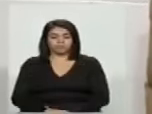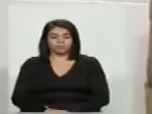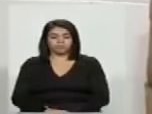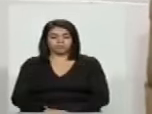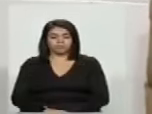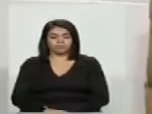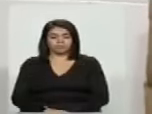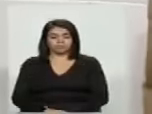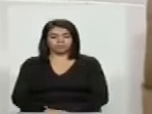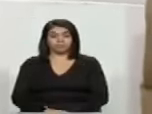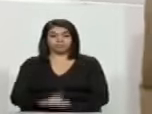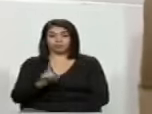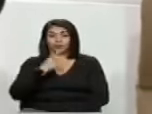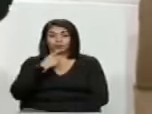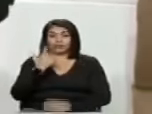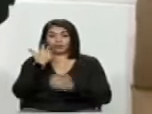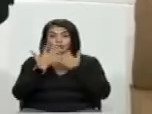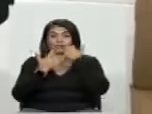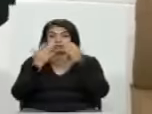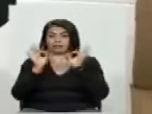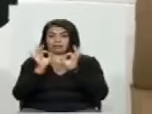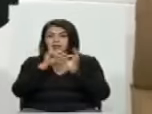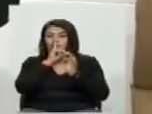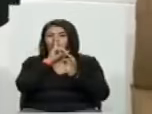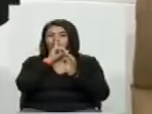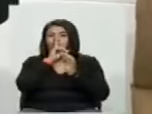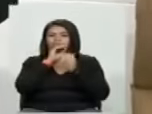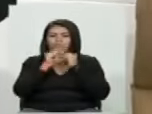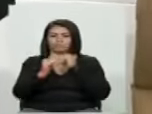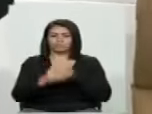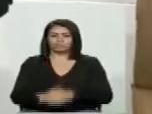Y machista, por eso no lo dije.